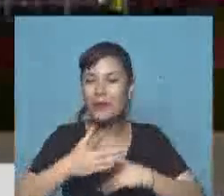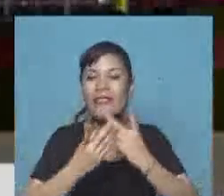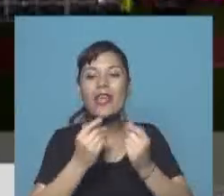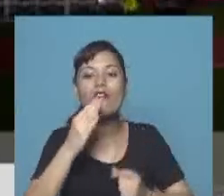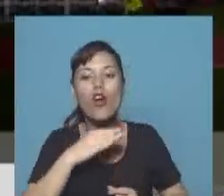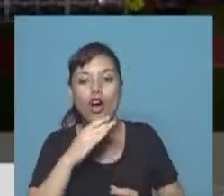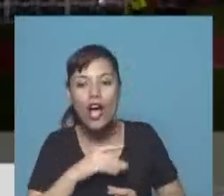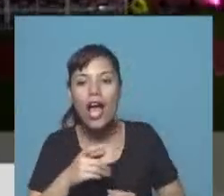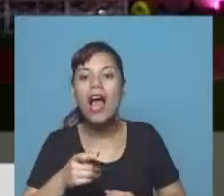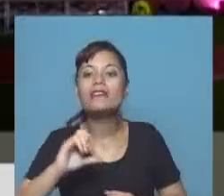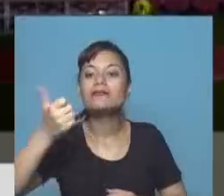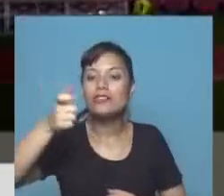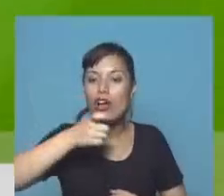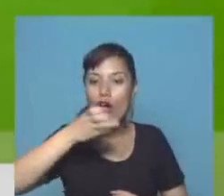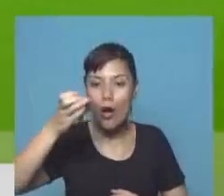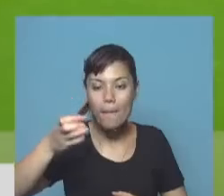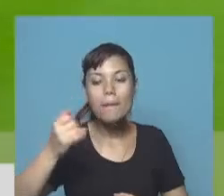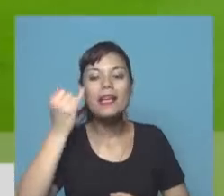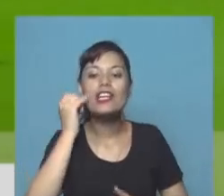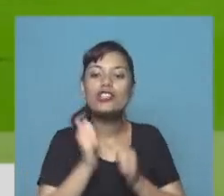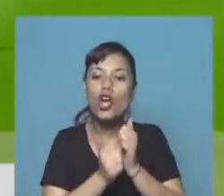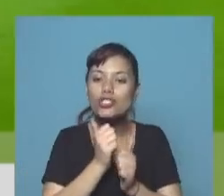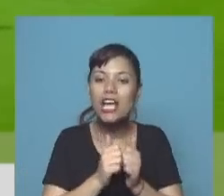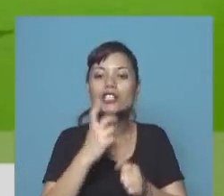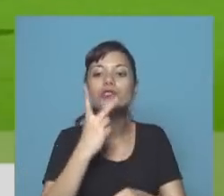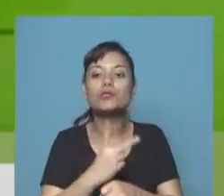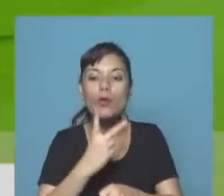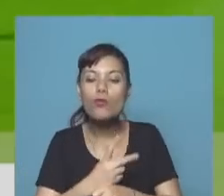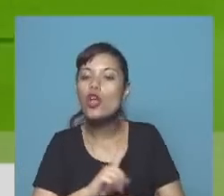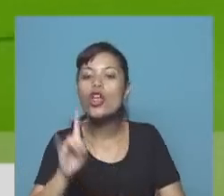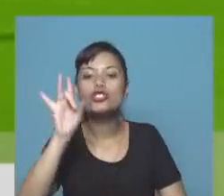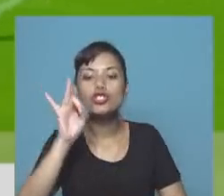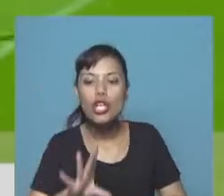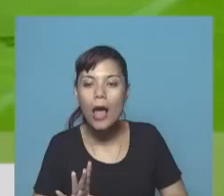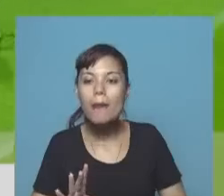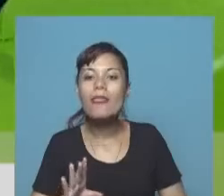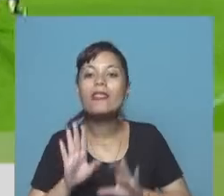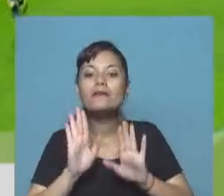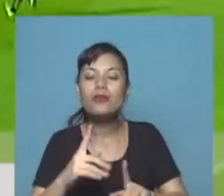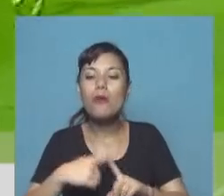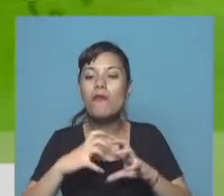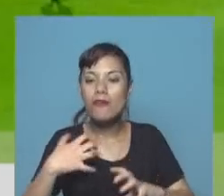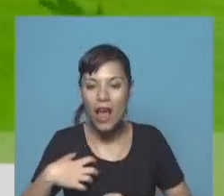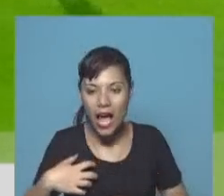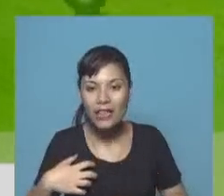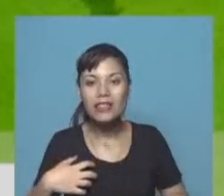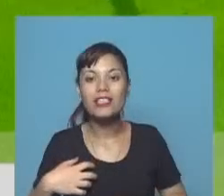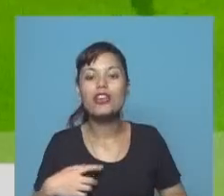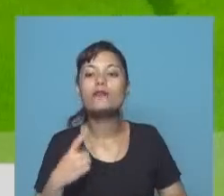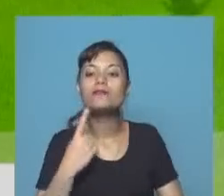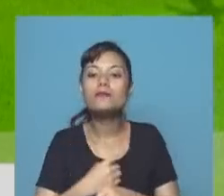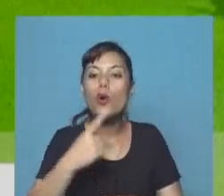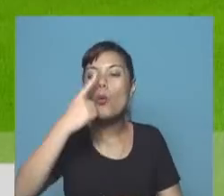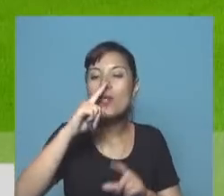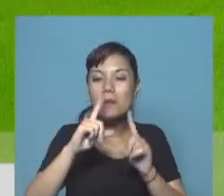Boca quedándose con este torneo y con Rosario Central segundo. No solamente fue parado por el fútbol argentino y para, en principio, la